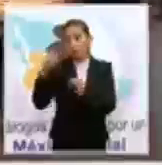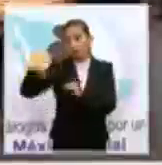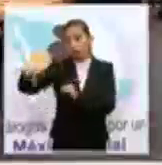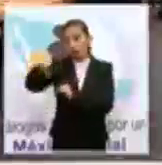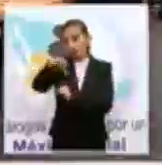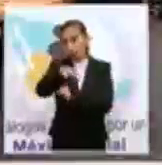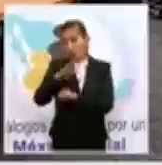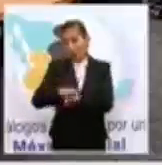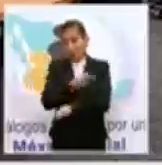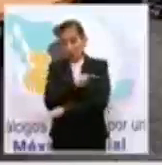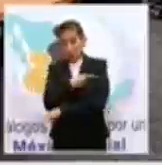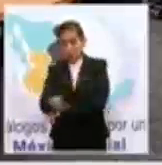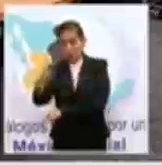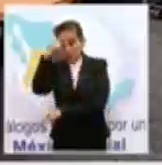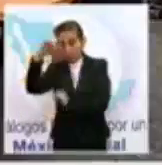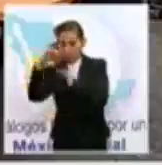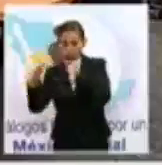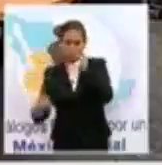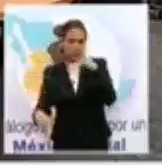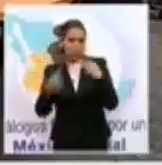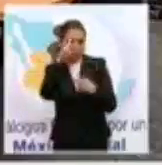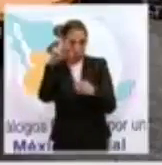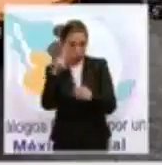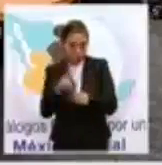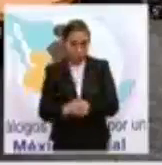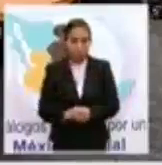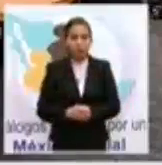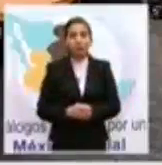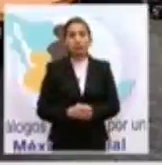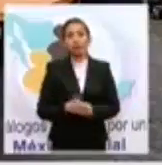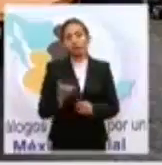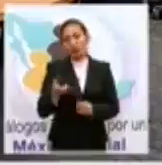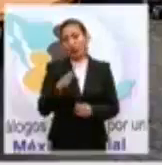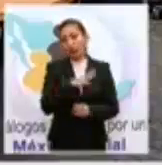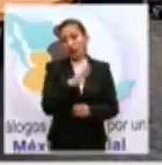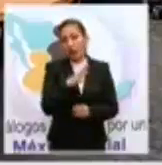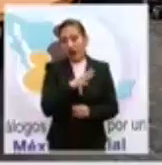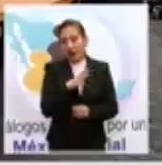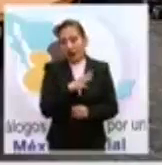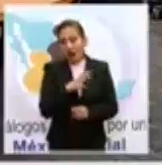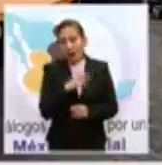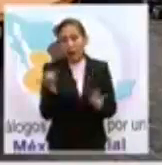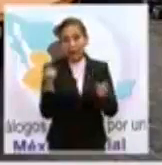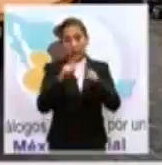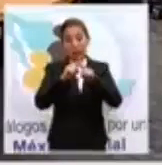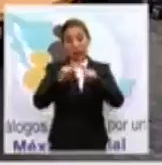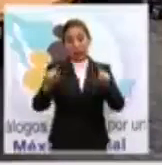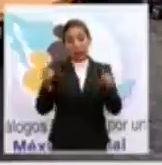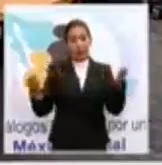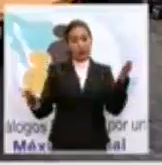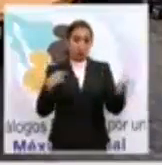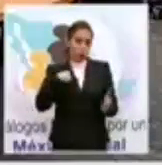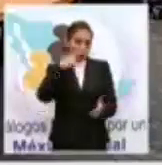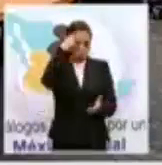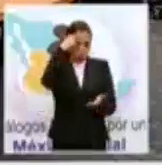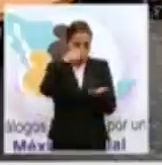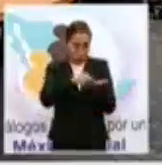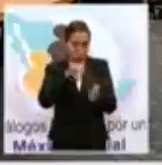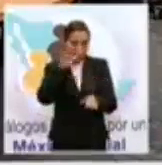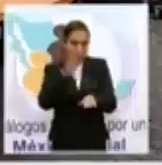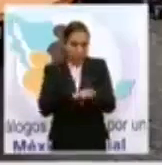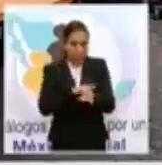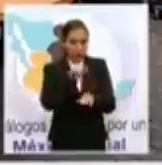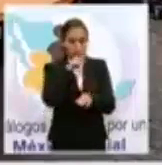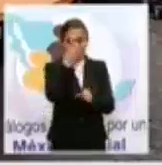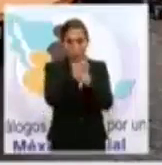de ellos muchísimo más pobres que México. Entonces sí hay un elemento de diferenciación. A mi juicio, este es mucho